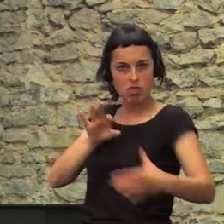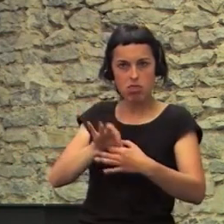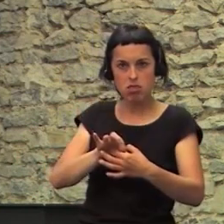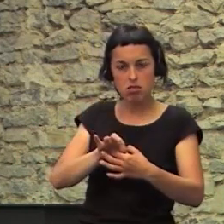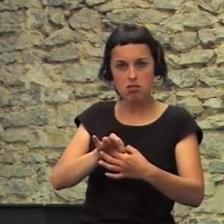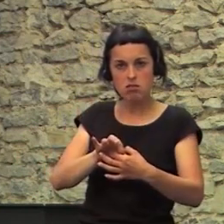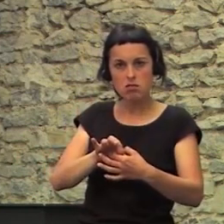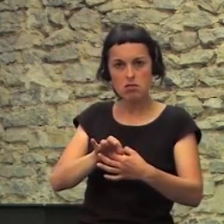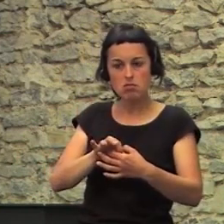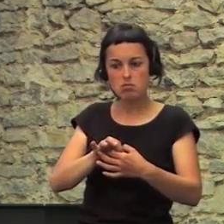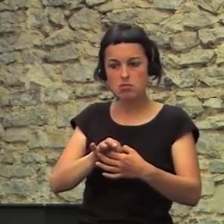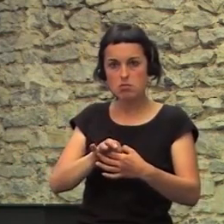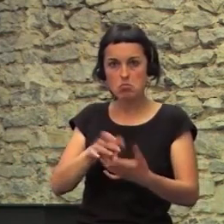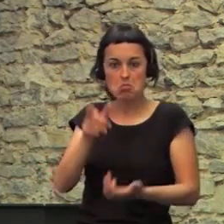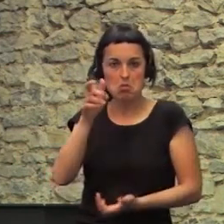una persona